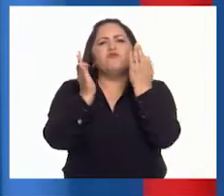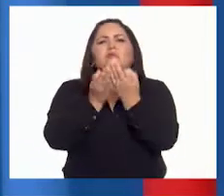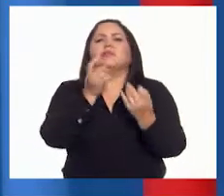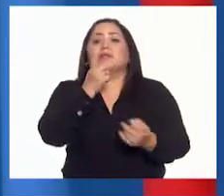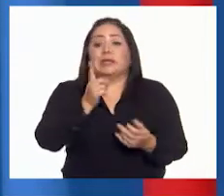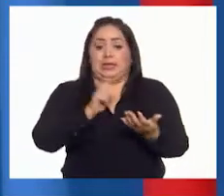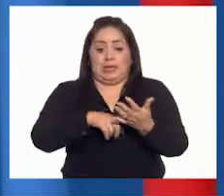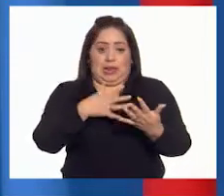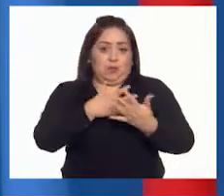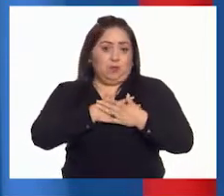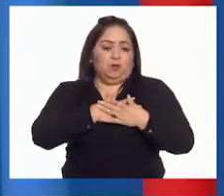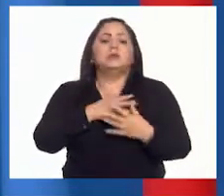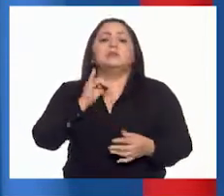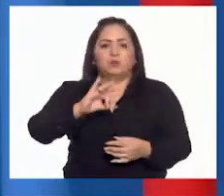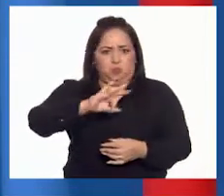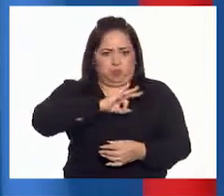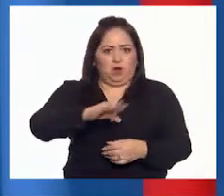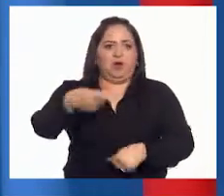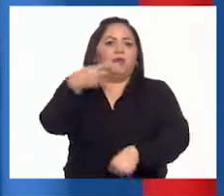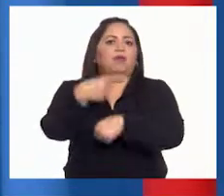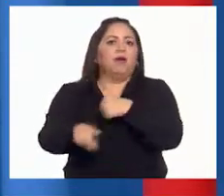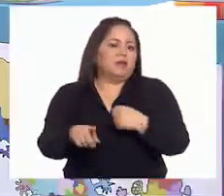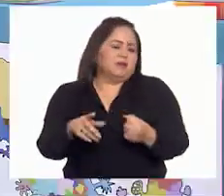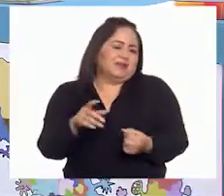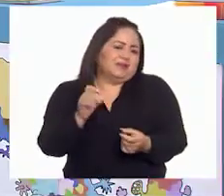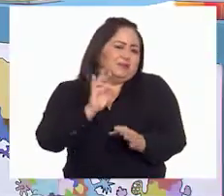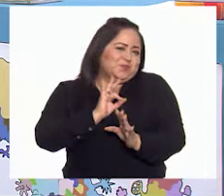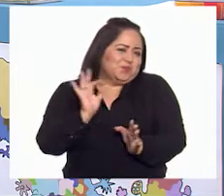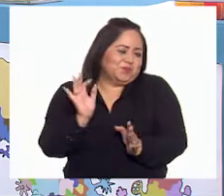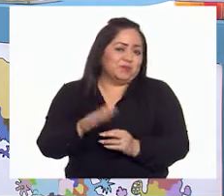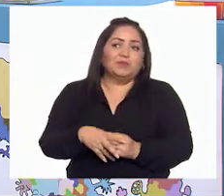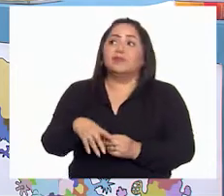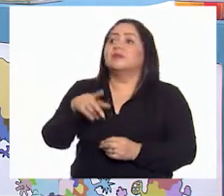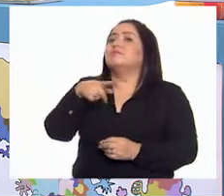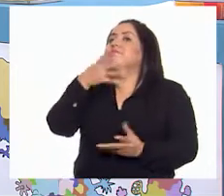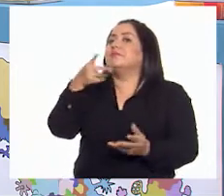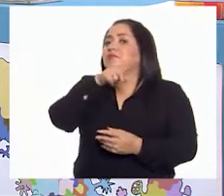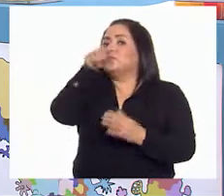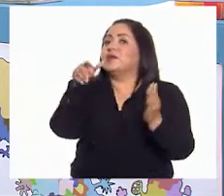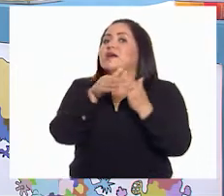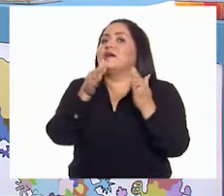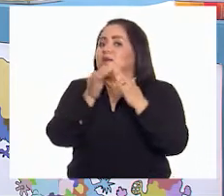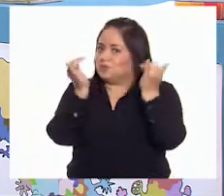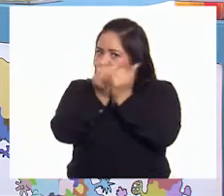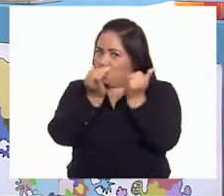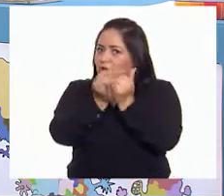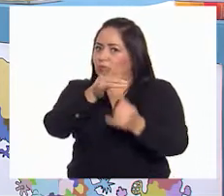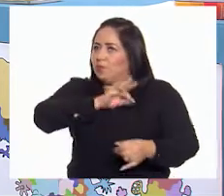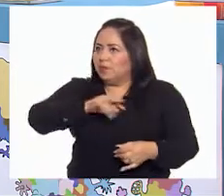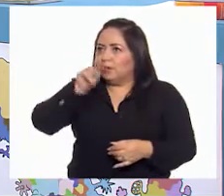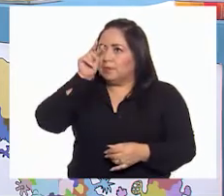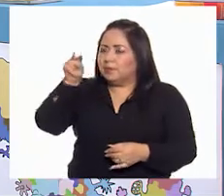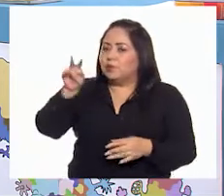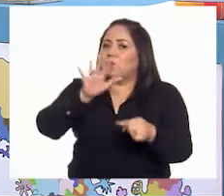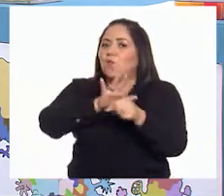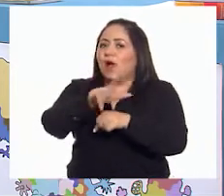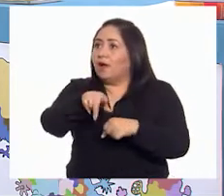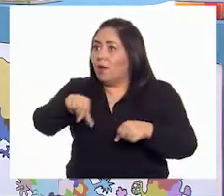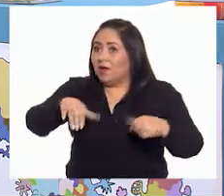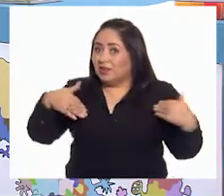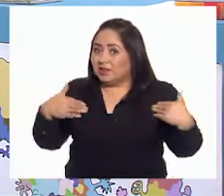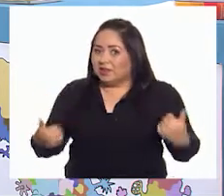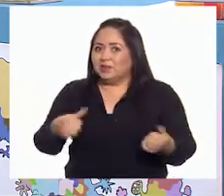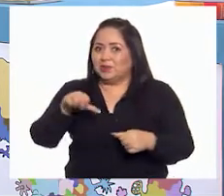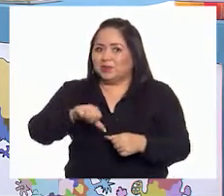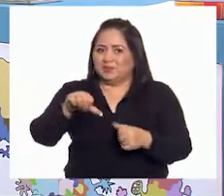que el amor también es capaz de hacer daño. En casa, por favor, también delimiten, según lo que comprendieron,